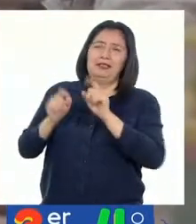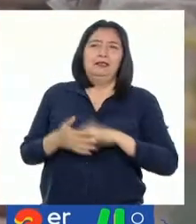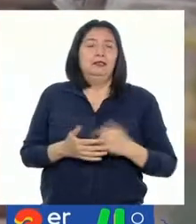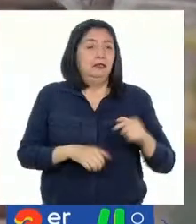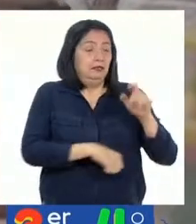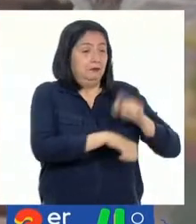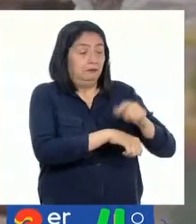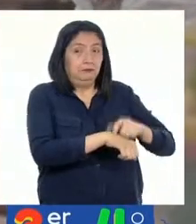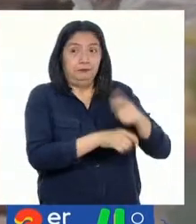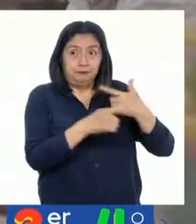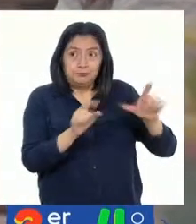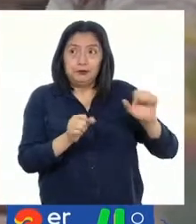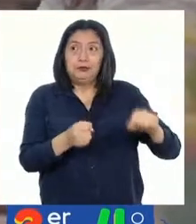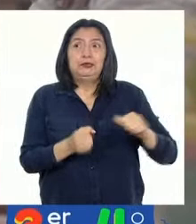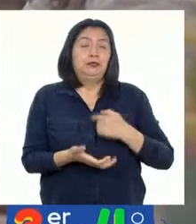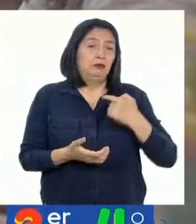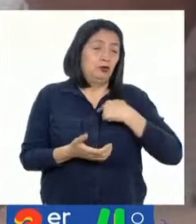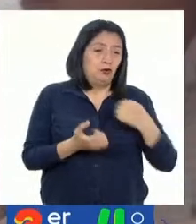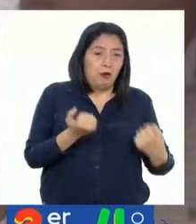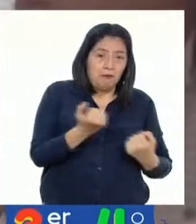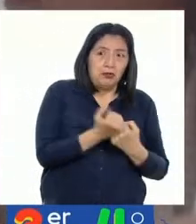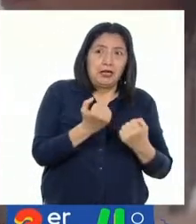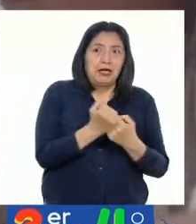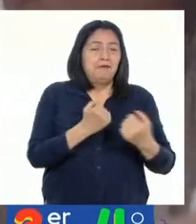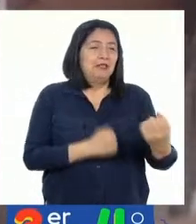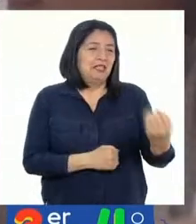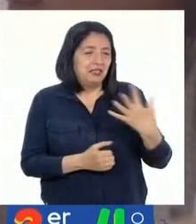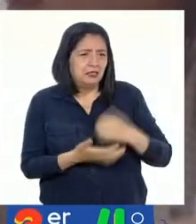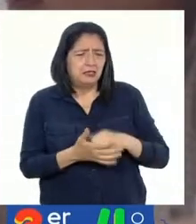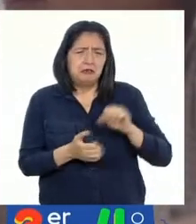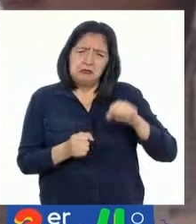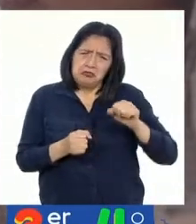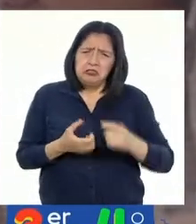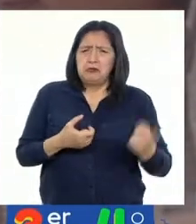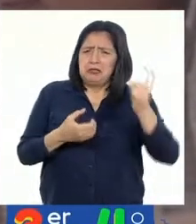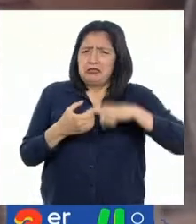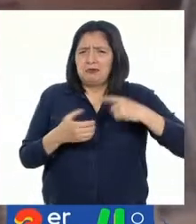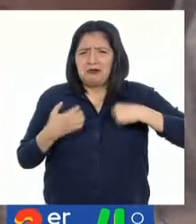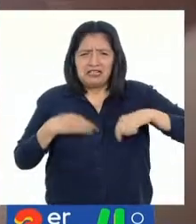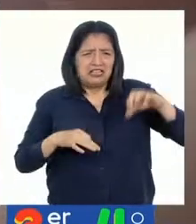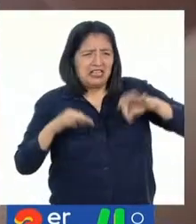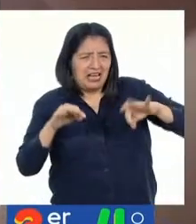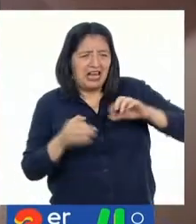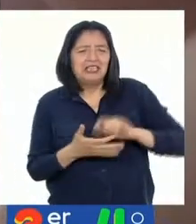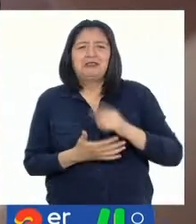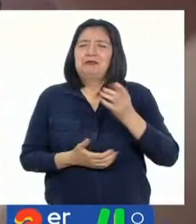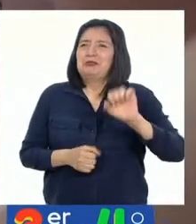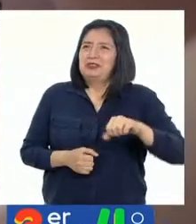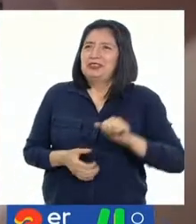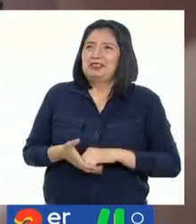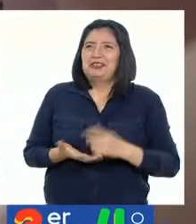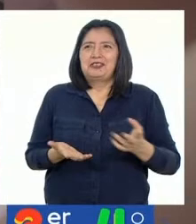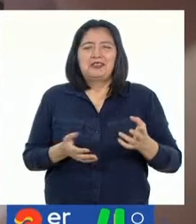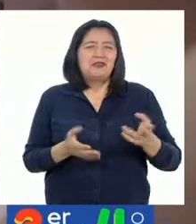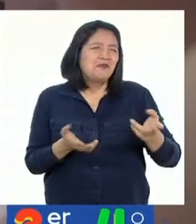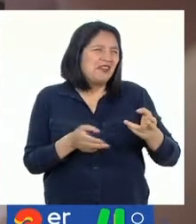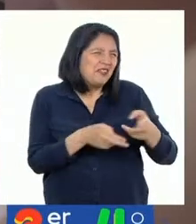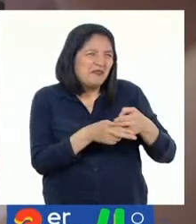mis tiempos libres yo les apoyaba, me decían también que participaba en sus teatros, que hacían